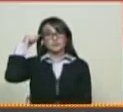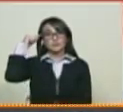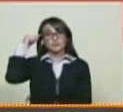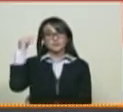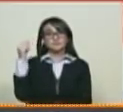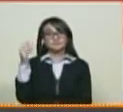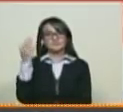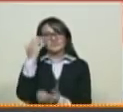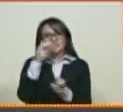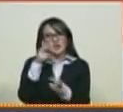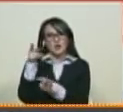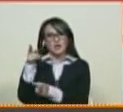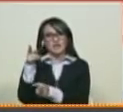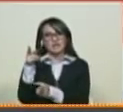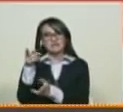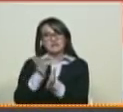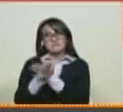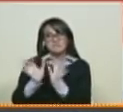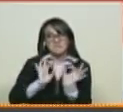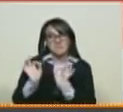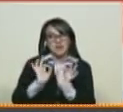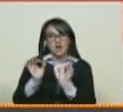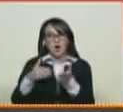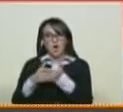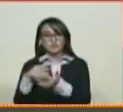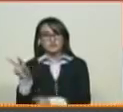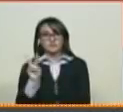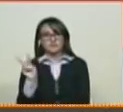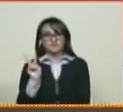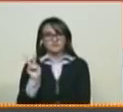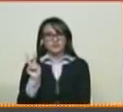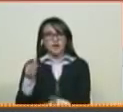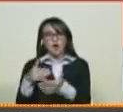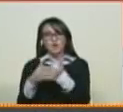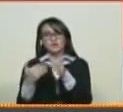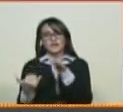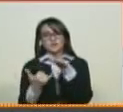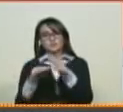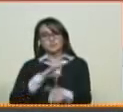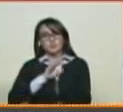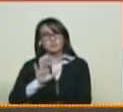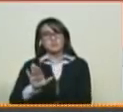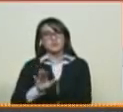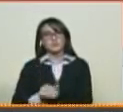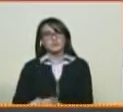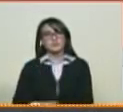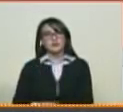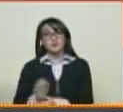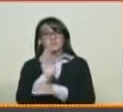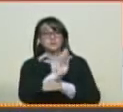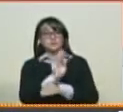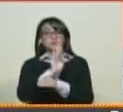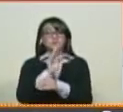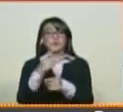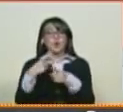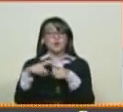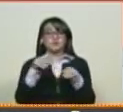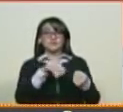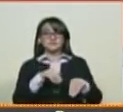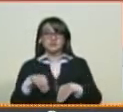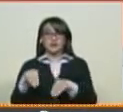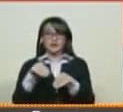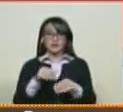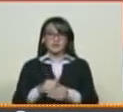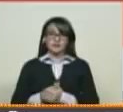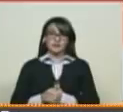actos terroristas o actos violentos contra Venezuela, contra sus instituciones, pues que pueden ampararse en alguna de estas sedes. Y nosotros